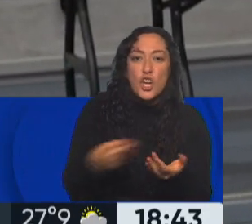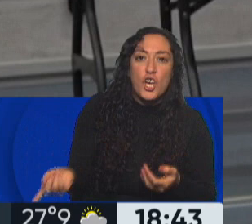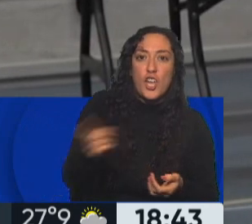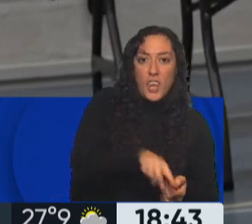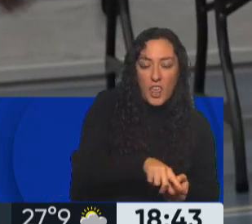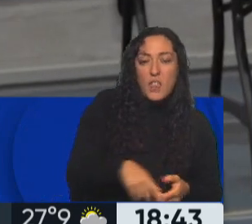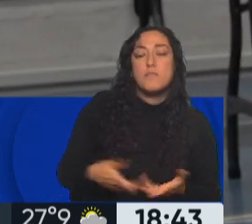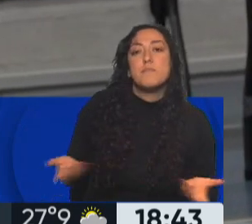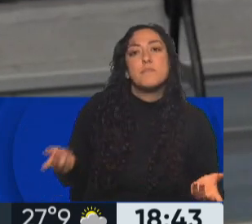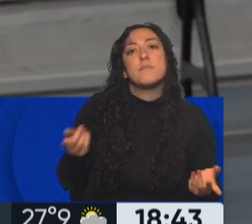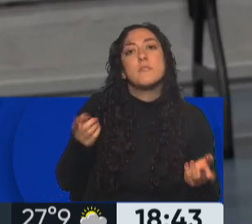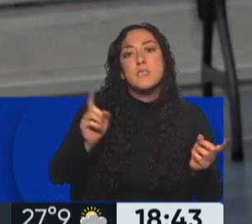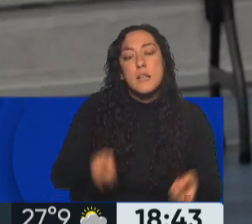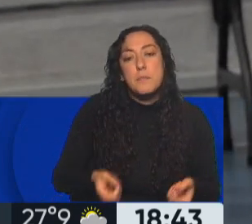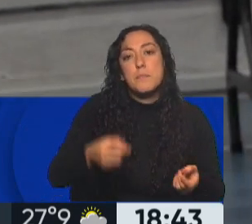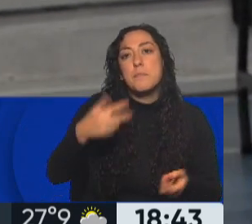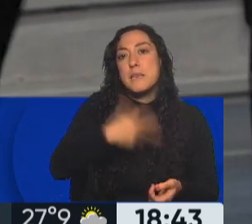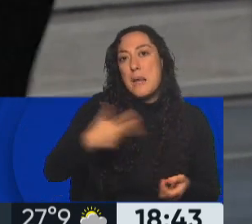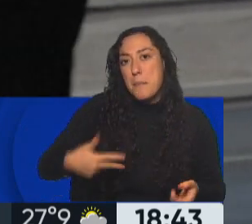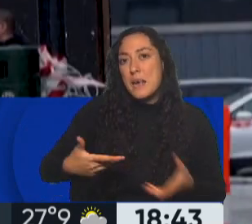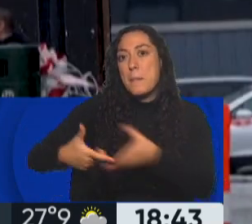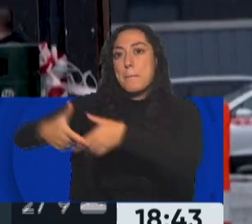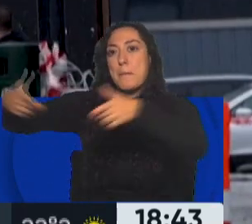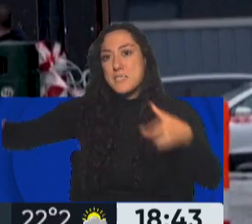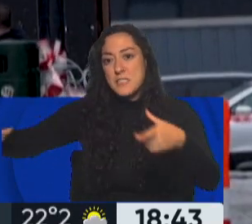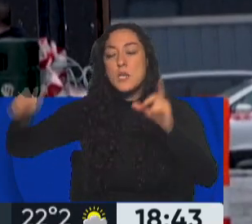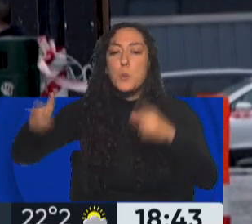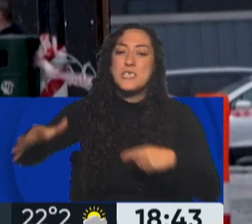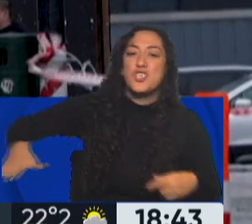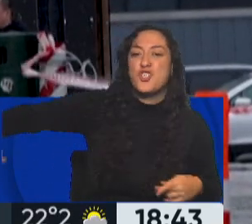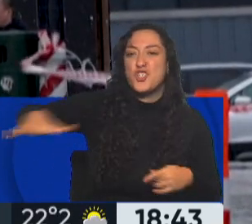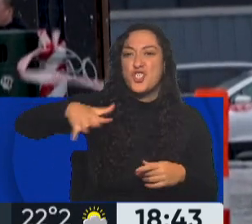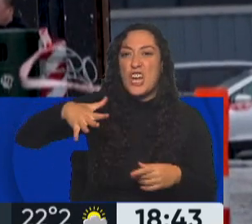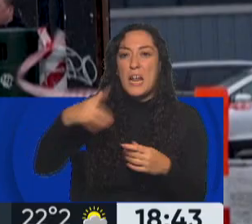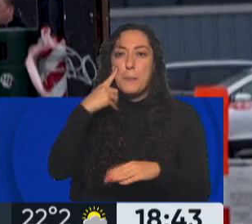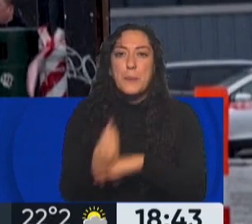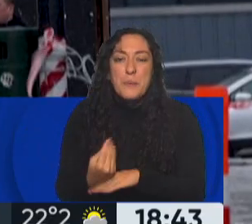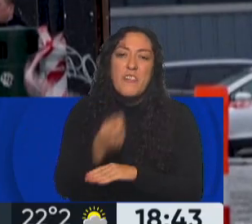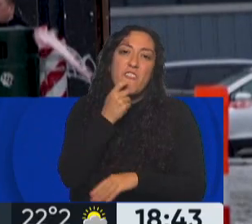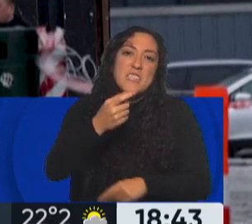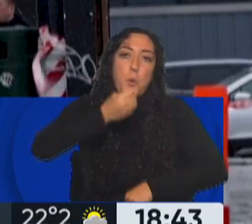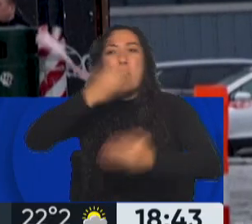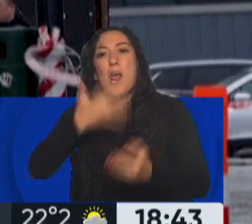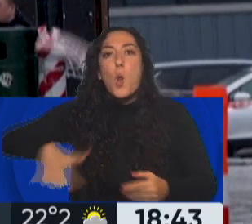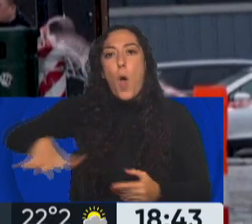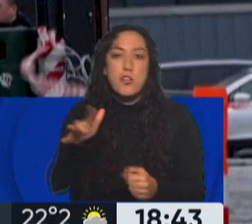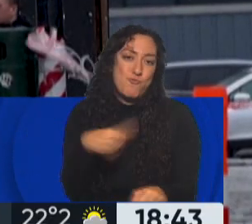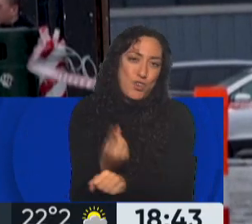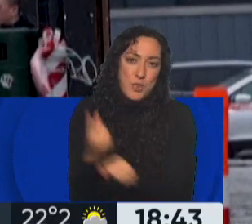incluso el reino de Dinamarca, es una zona donde no es fácil, digamos, vivir Totalmente. en cualquier parte, por esto